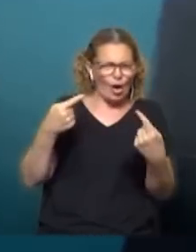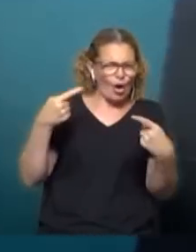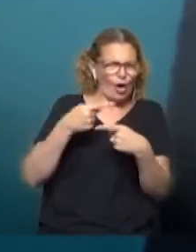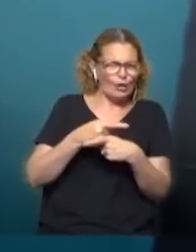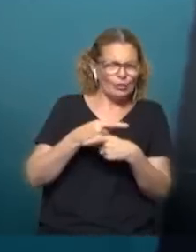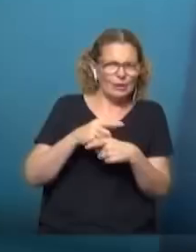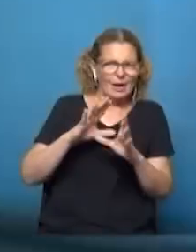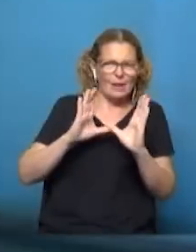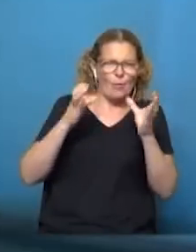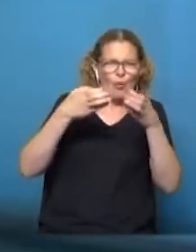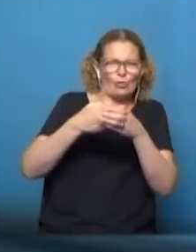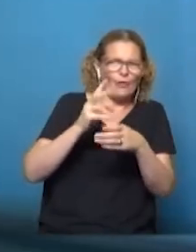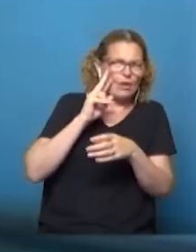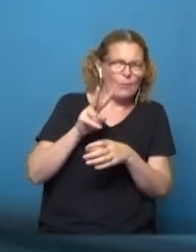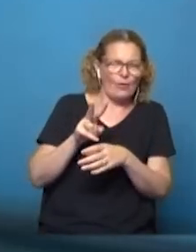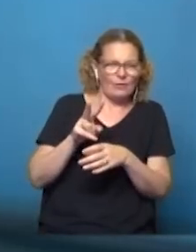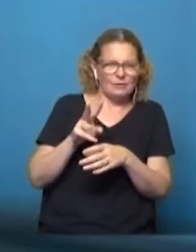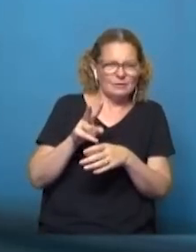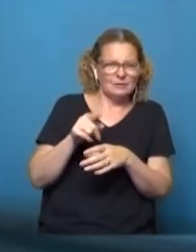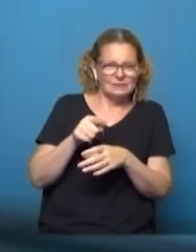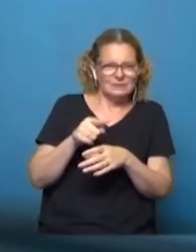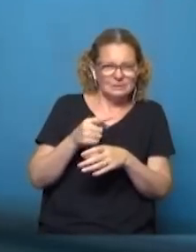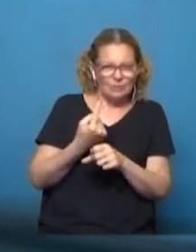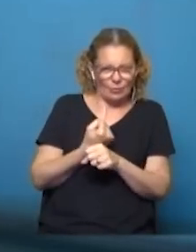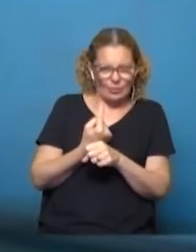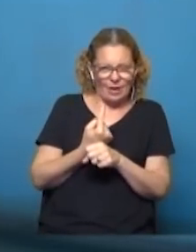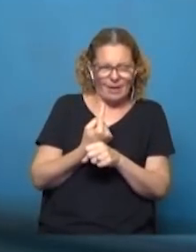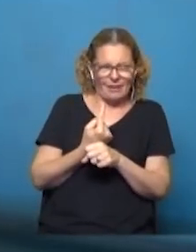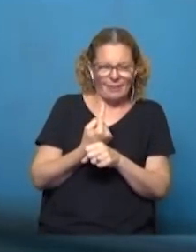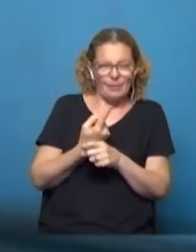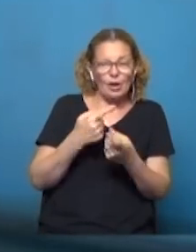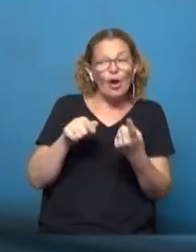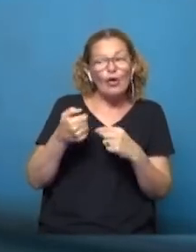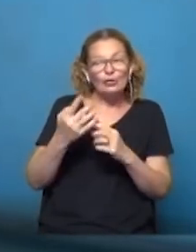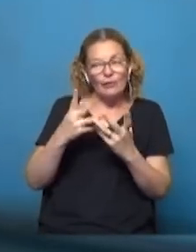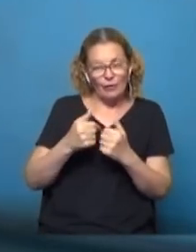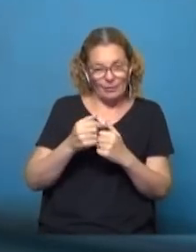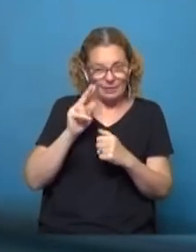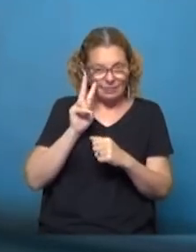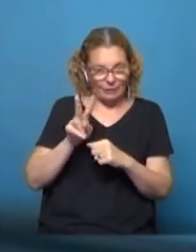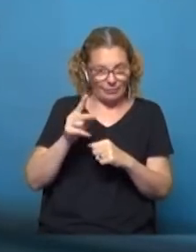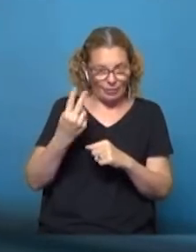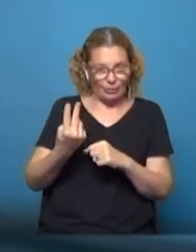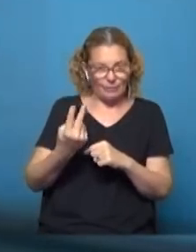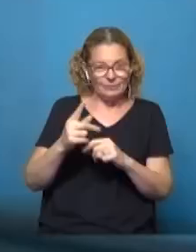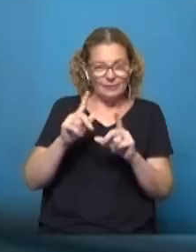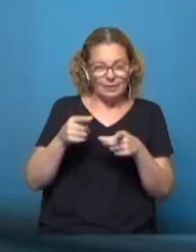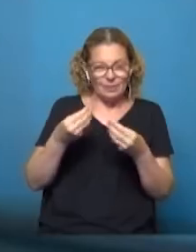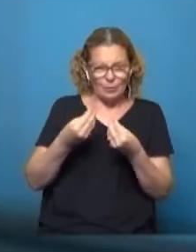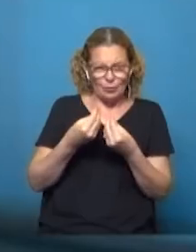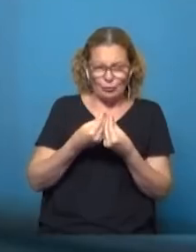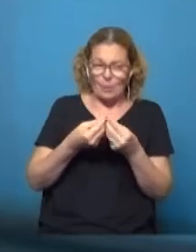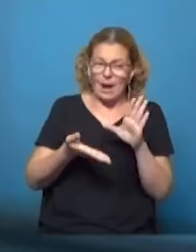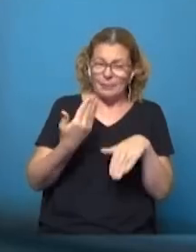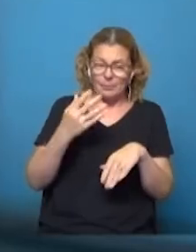en otras partes del mundo Entonces esa es un aspecto Pero hay Otro aspecto también mucho más